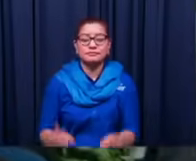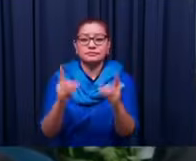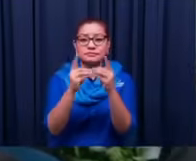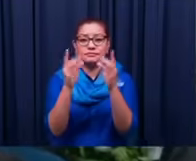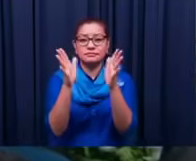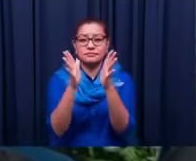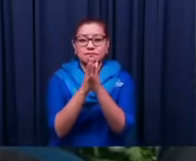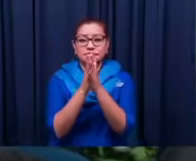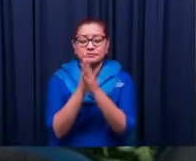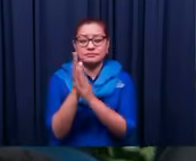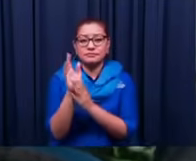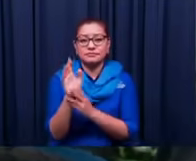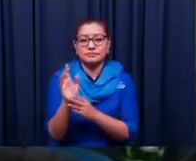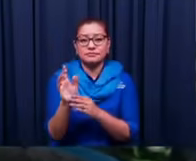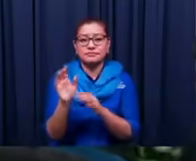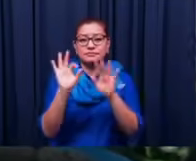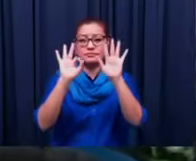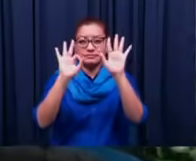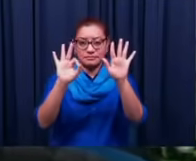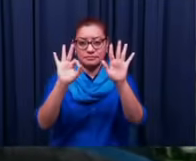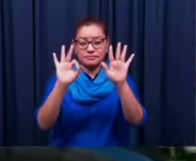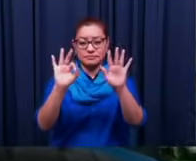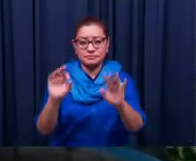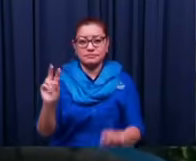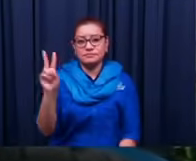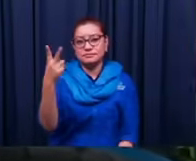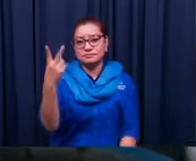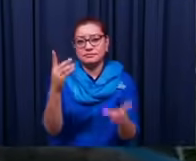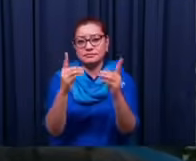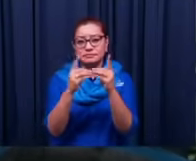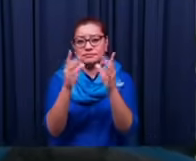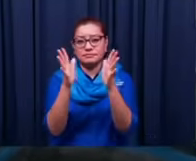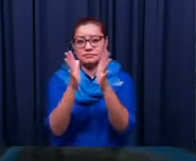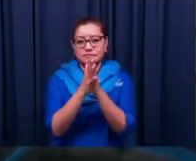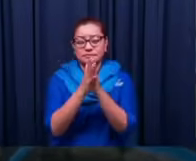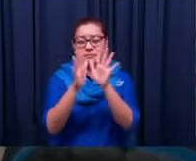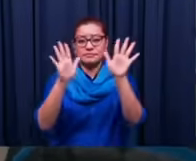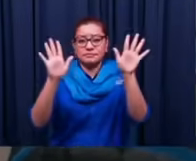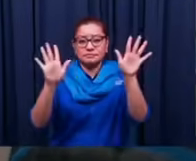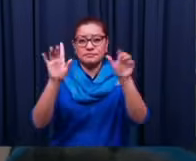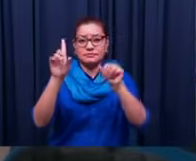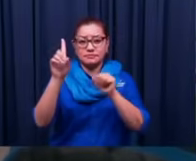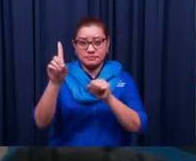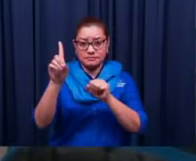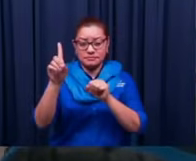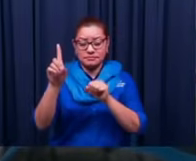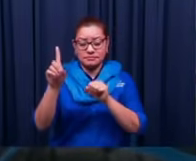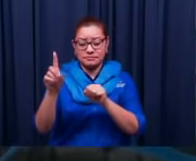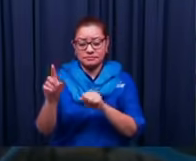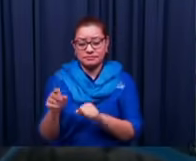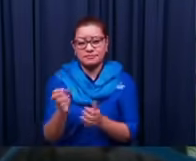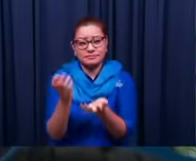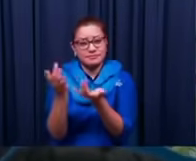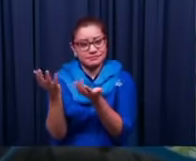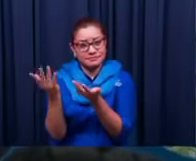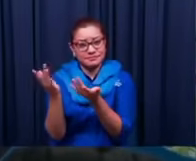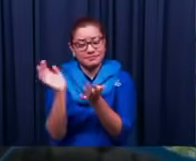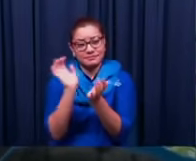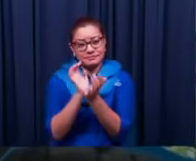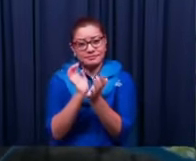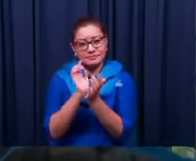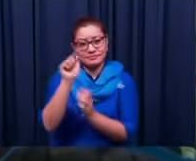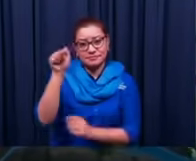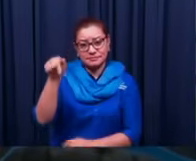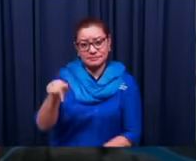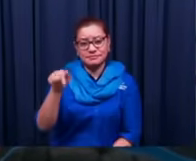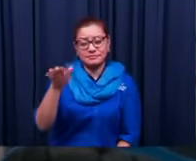varios jóvenes acá, Dios les bendiga. Qué noche gloriosa, hermano, que la juventud se